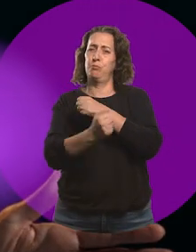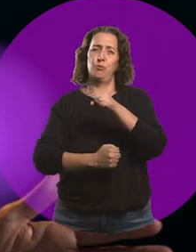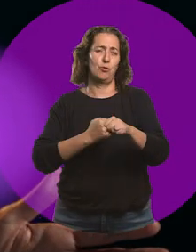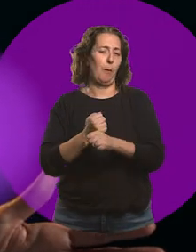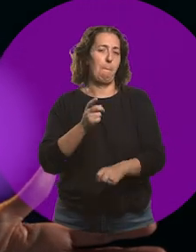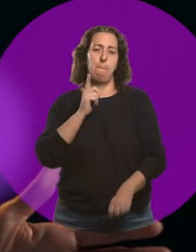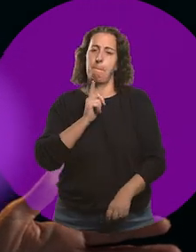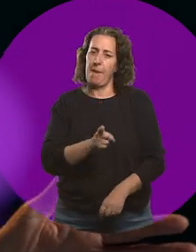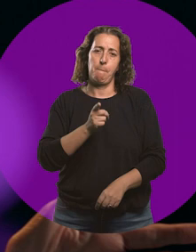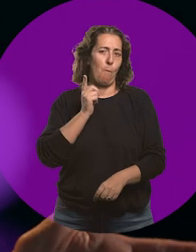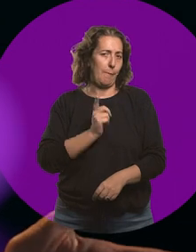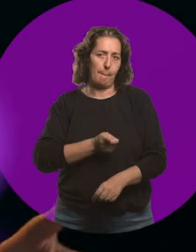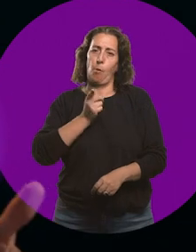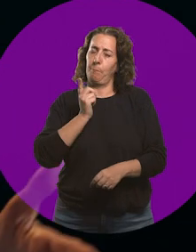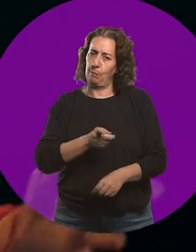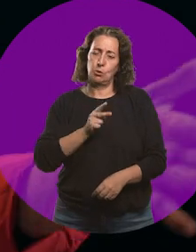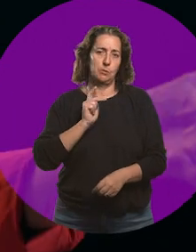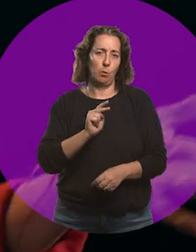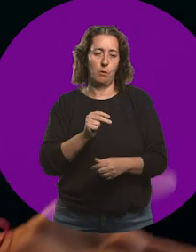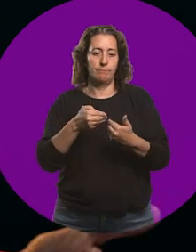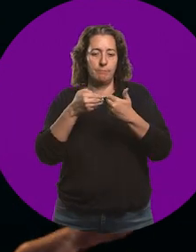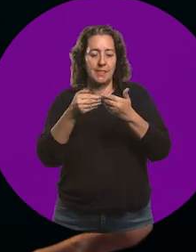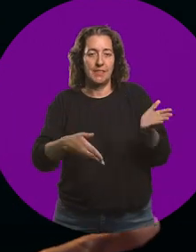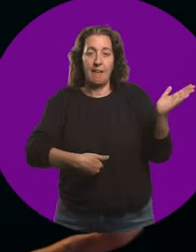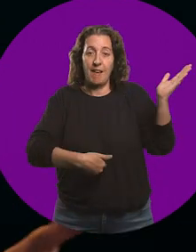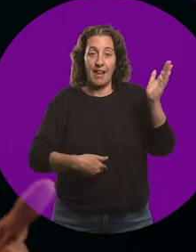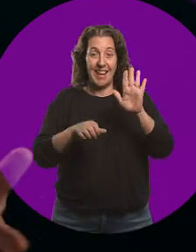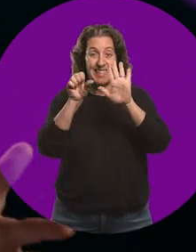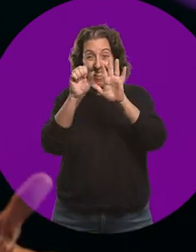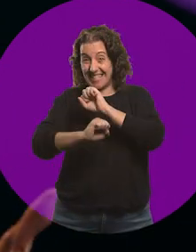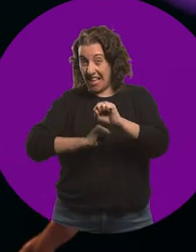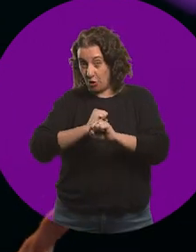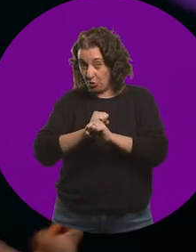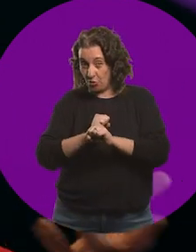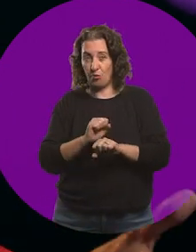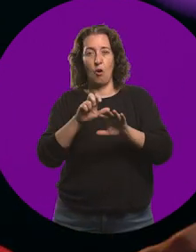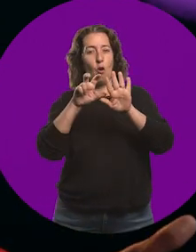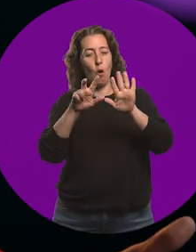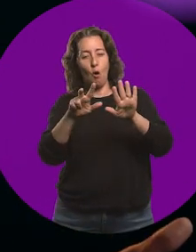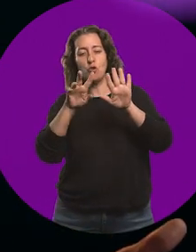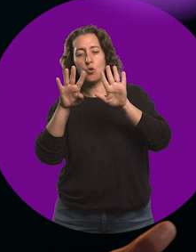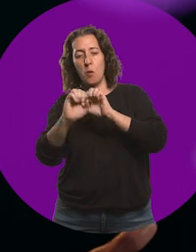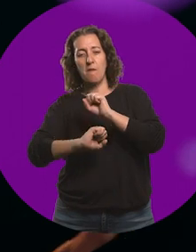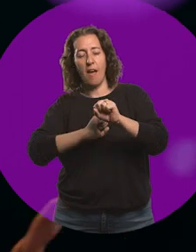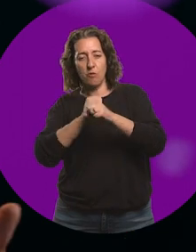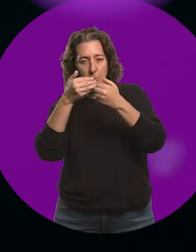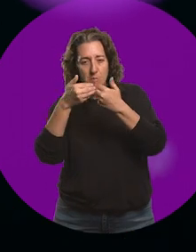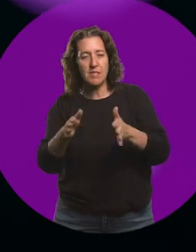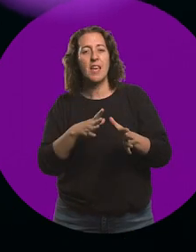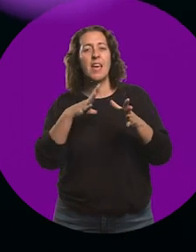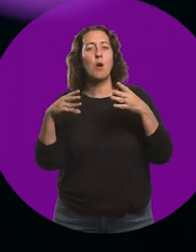lo mismo, ¿no? Empecé a bailar a los seis en esta academia. A los ocho o nueve años entré en la Escuela Nacional de Danza.